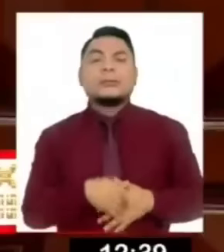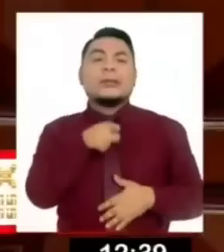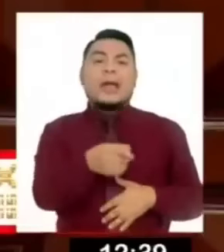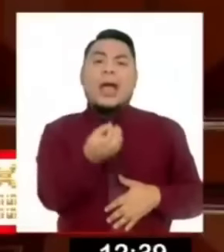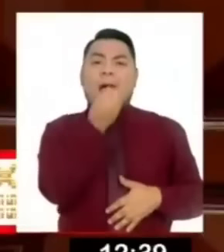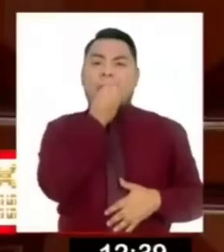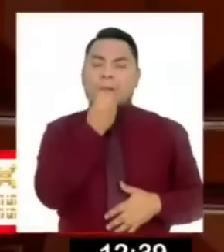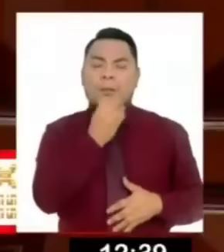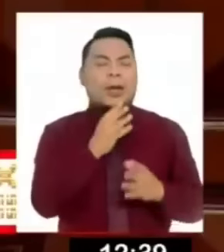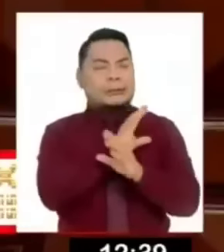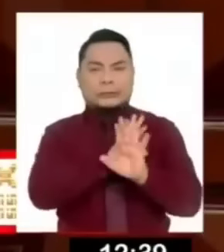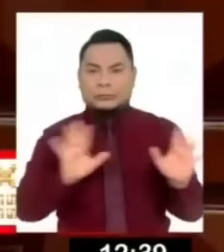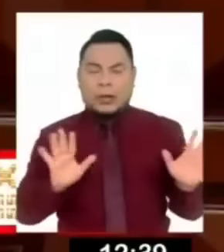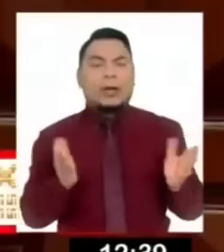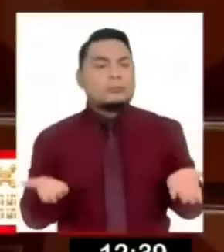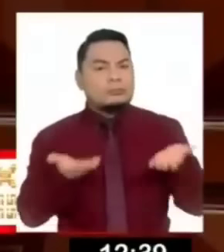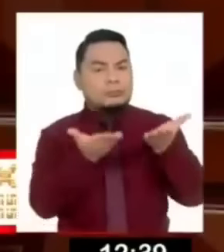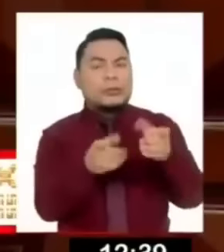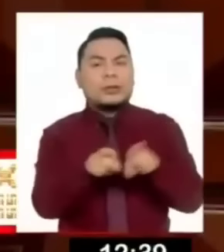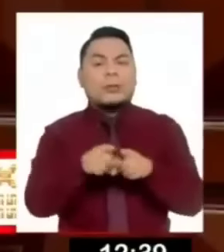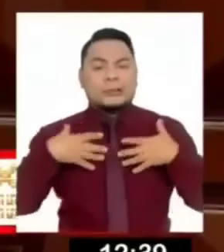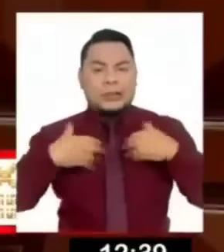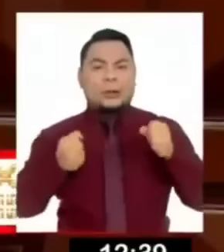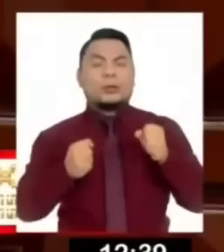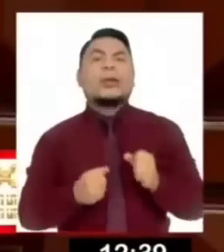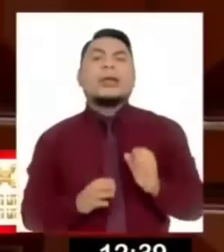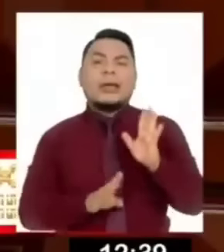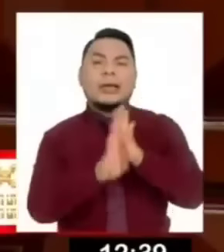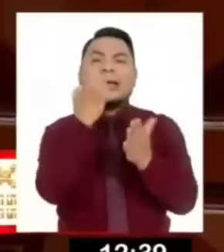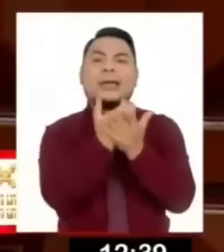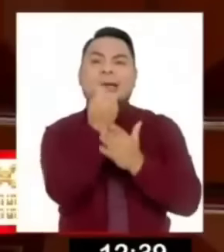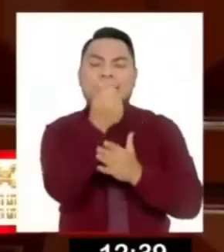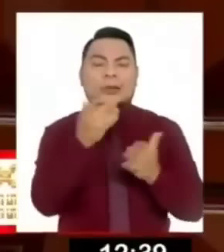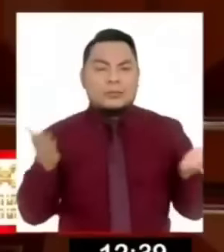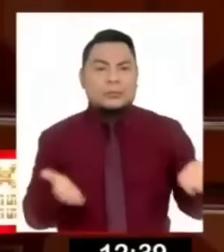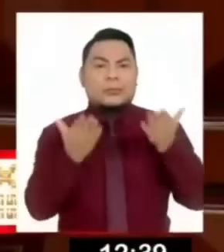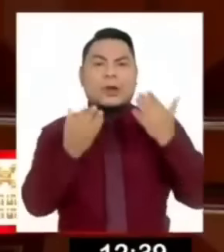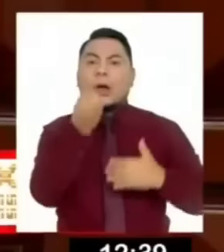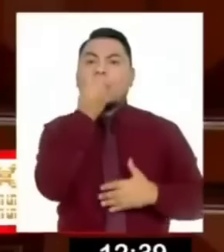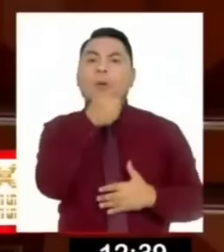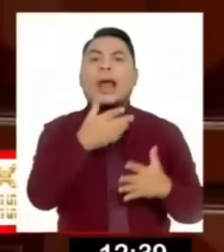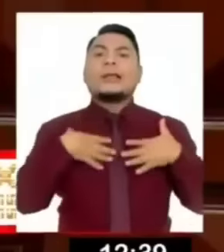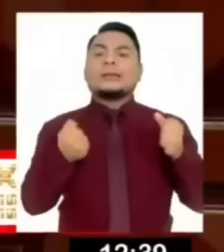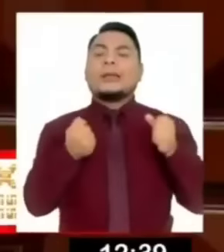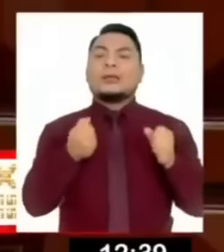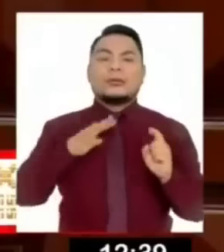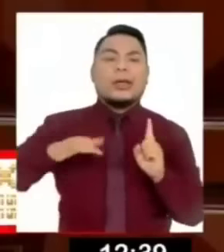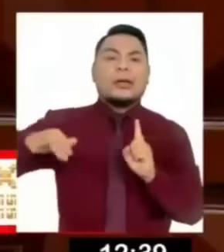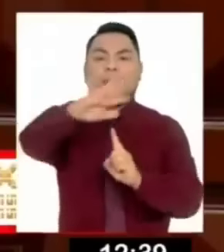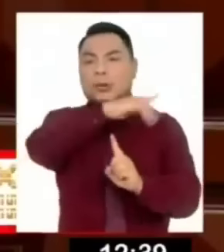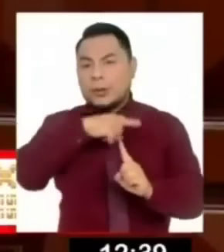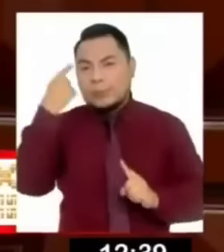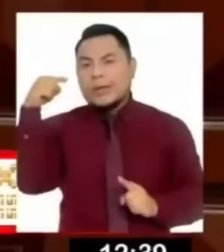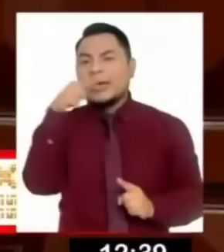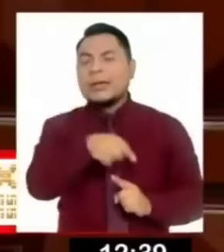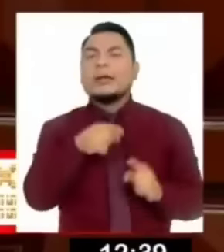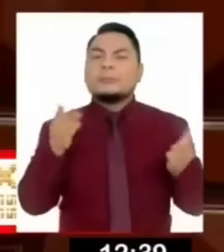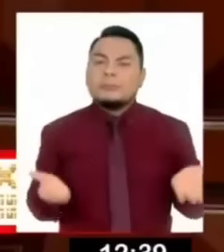cero. Con salud y reactivación económica, promoviendo el consumo de productos sanos ecológicos. Para